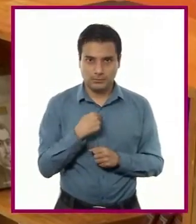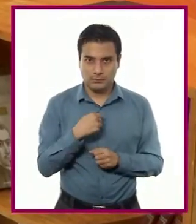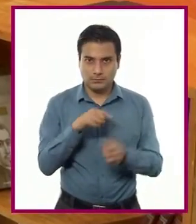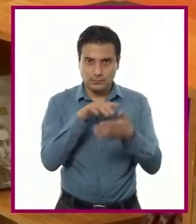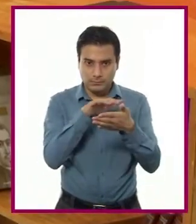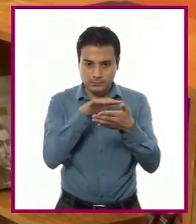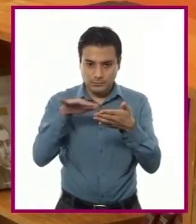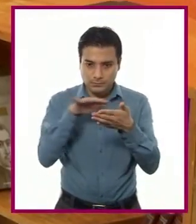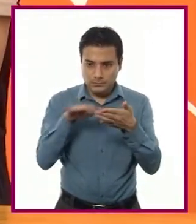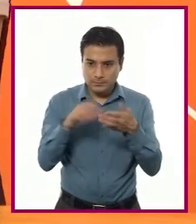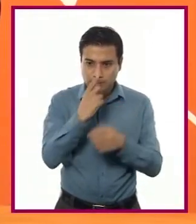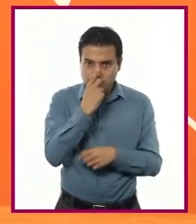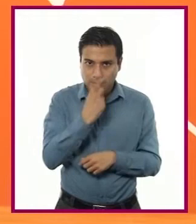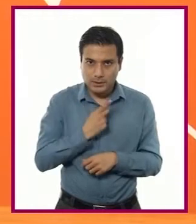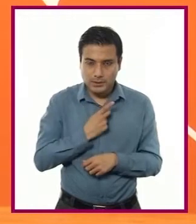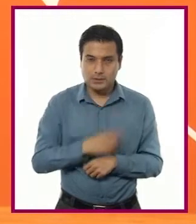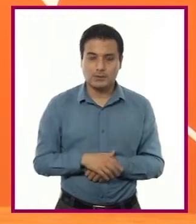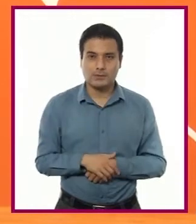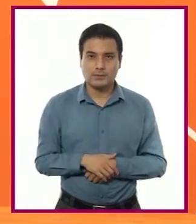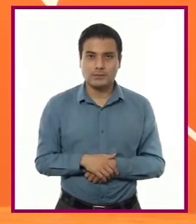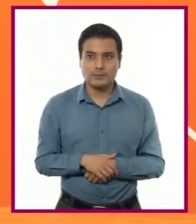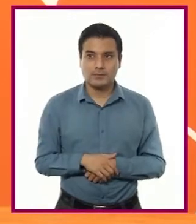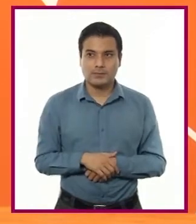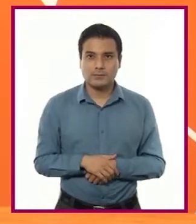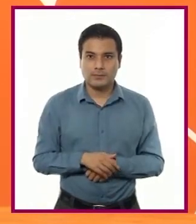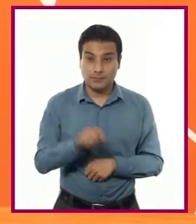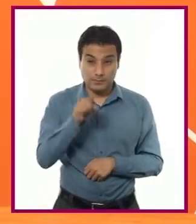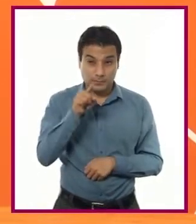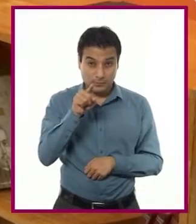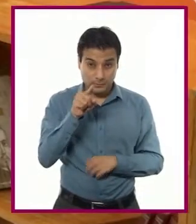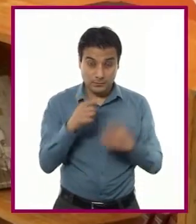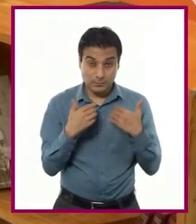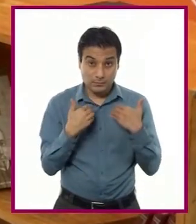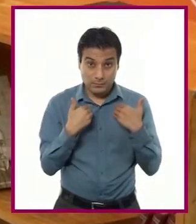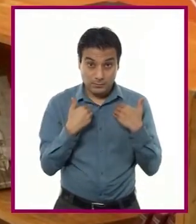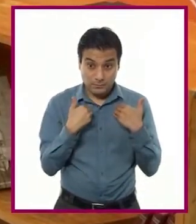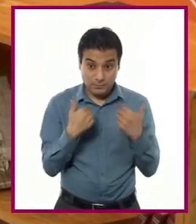usted me dijo. ¿Y entendiste lo que estás leyendo?